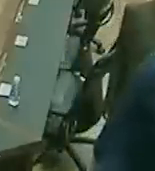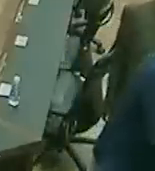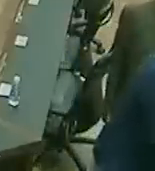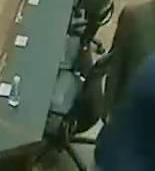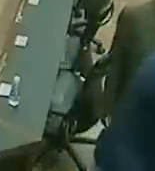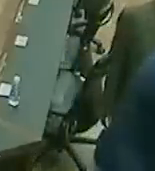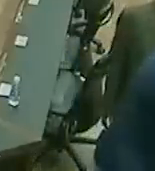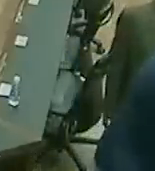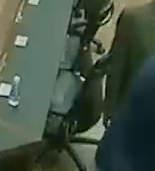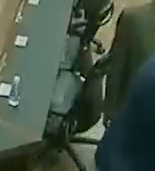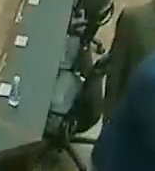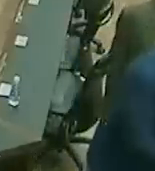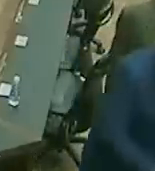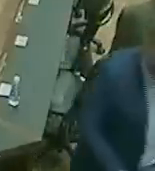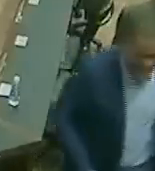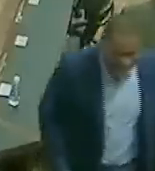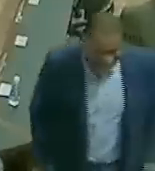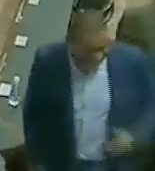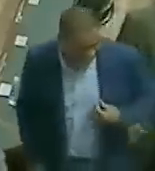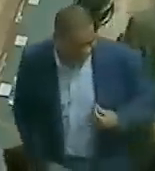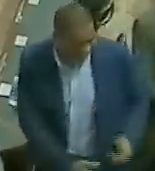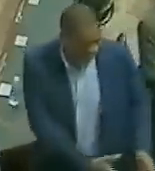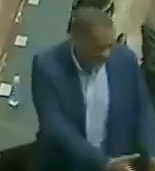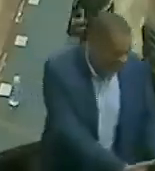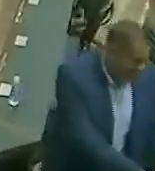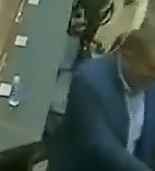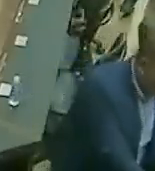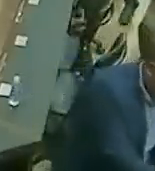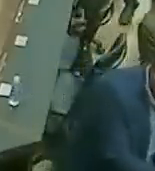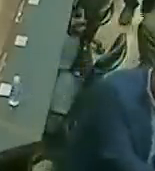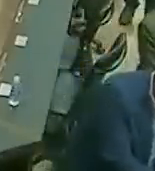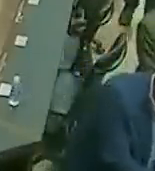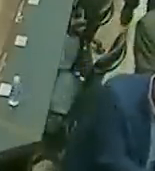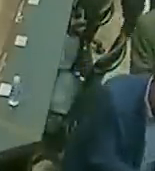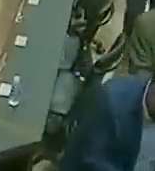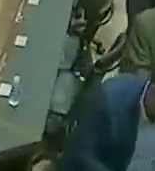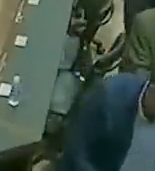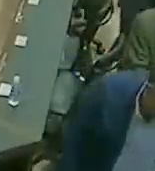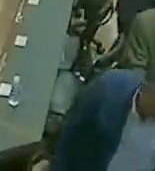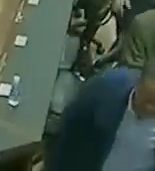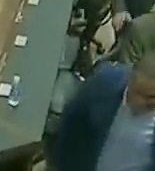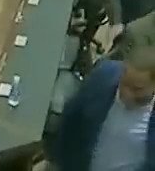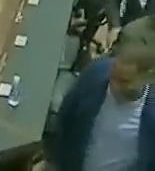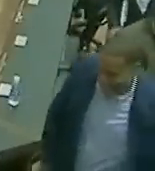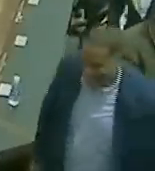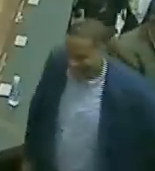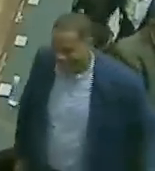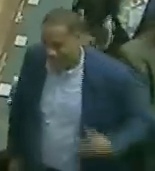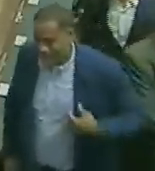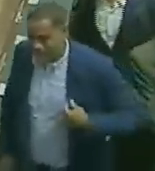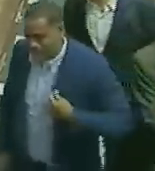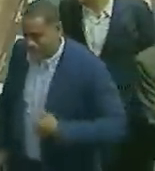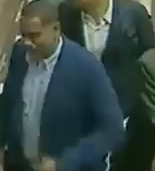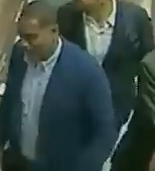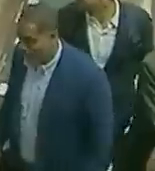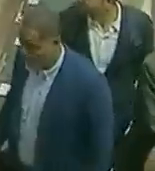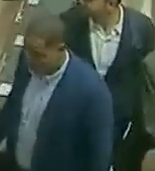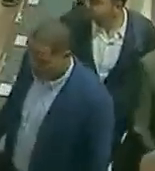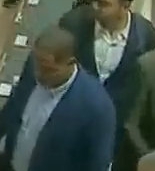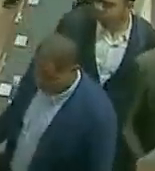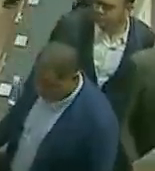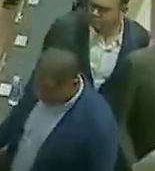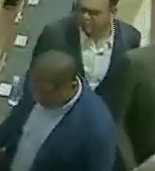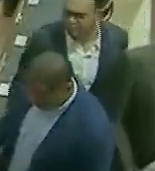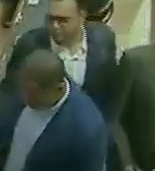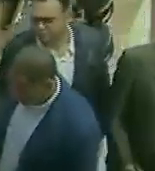De esta manera despedimos nuevamente este espacio retornando el pase a nuestra programación habitual invitando a todas y a